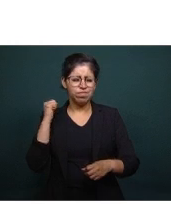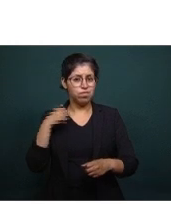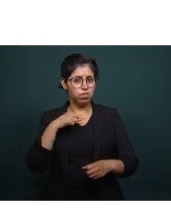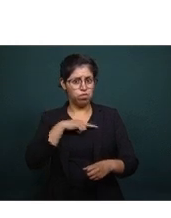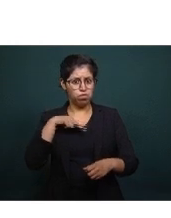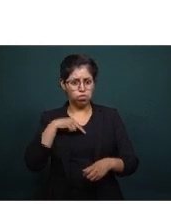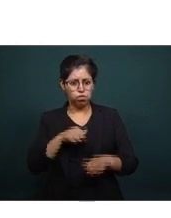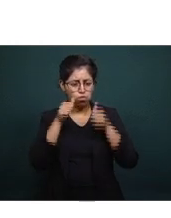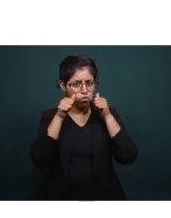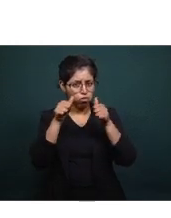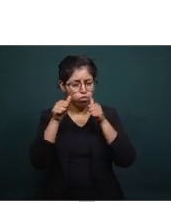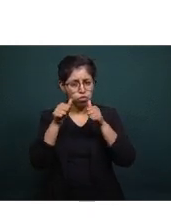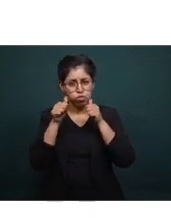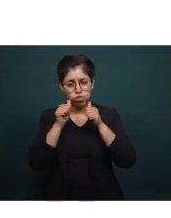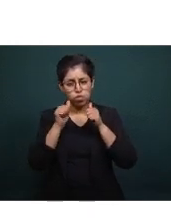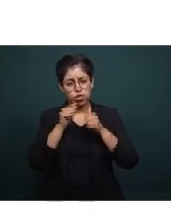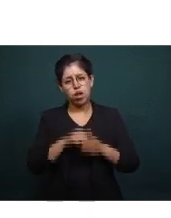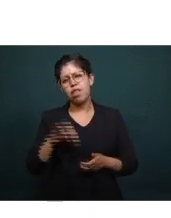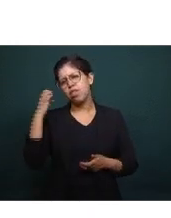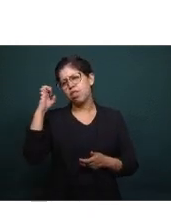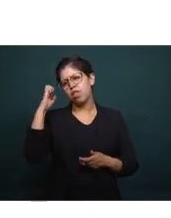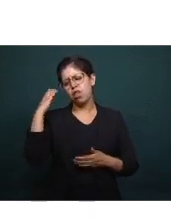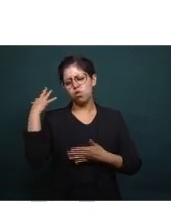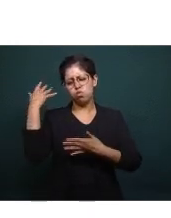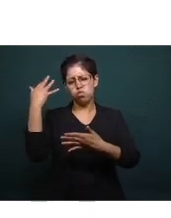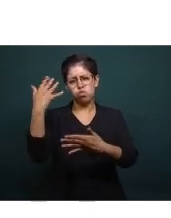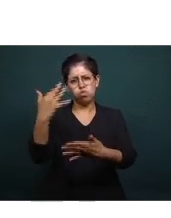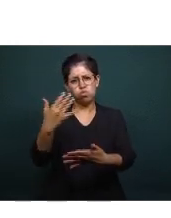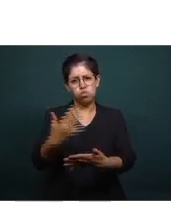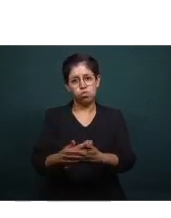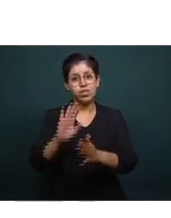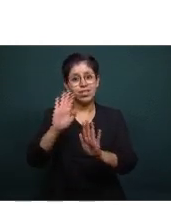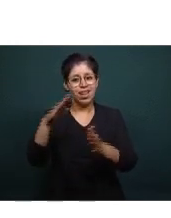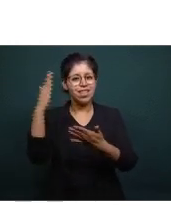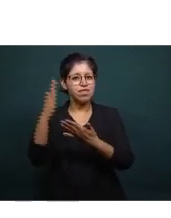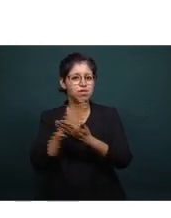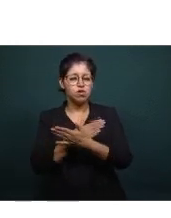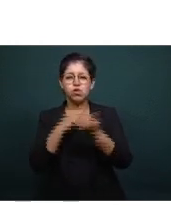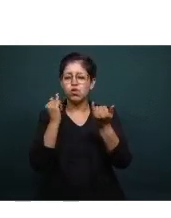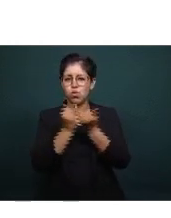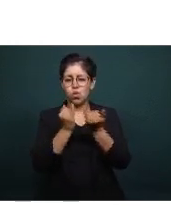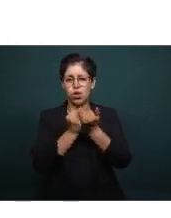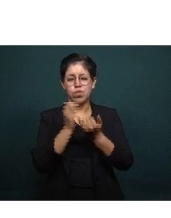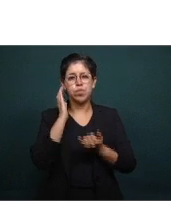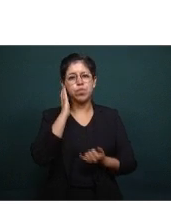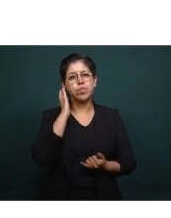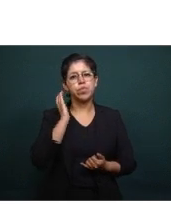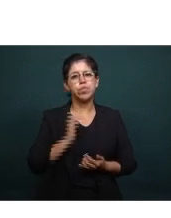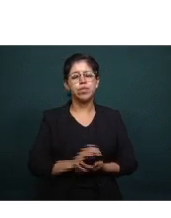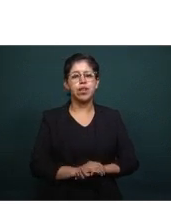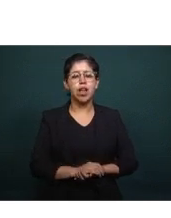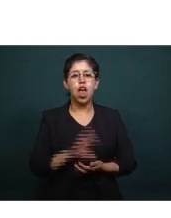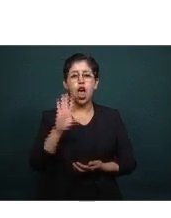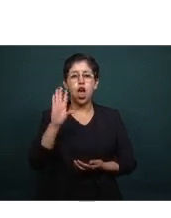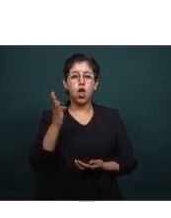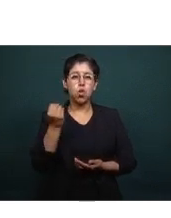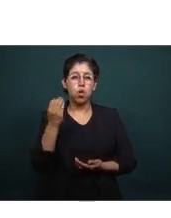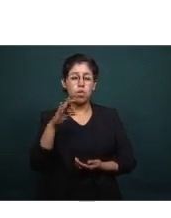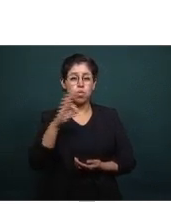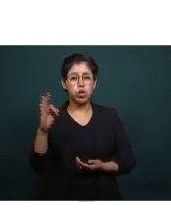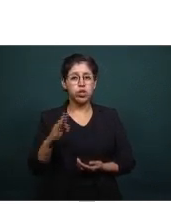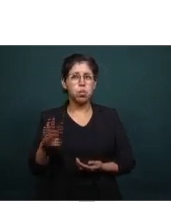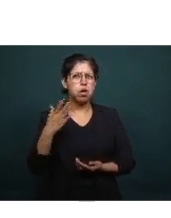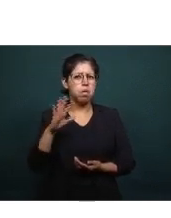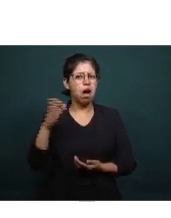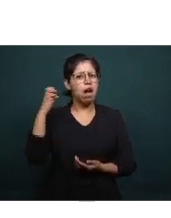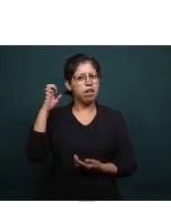y diariamente. De enero a la fecha ha habido una disminución en el número en el 9%. Si comparamos lo que es